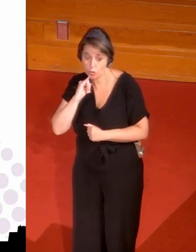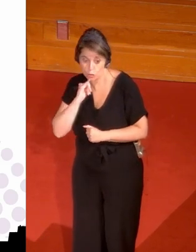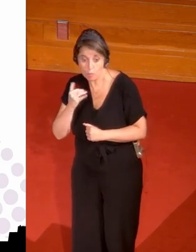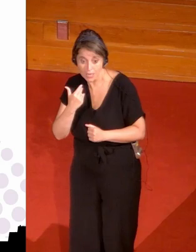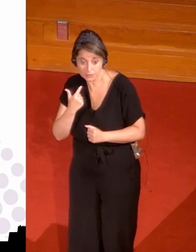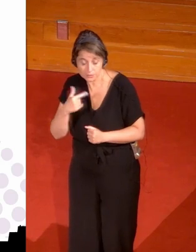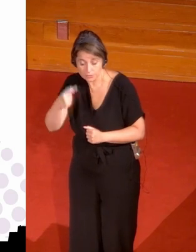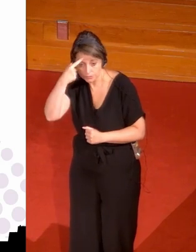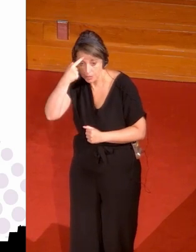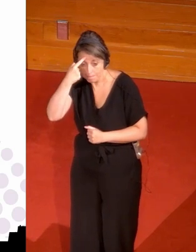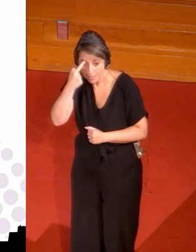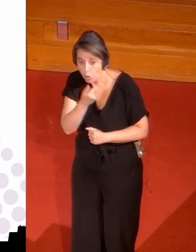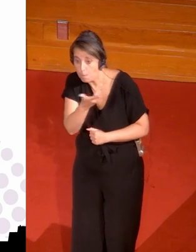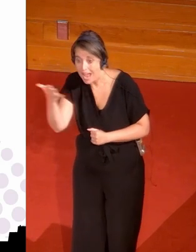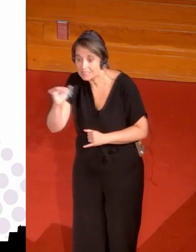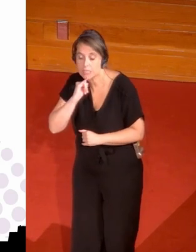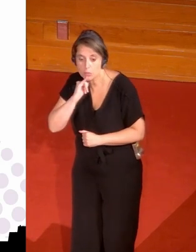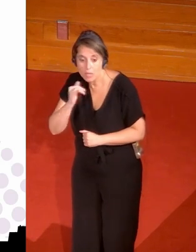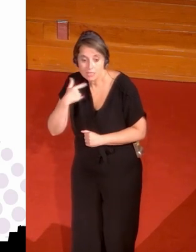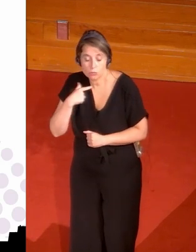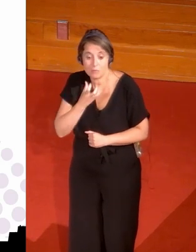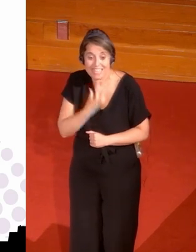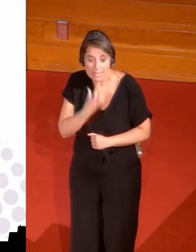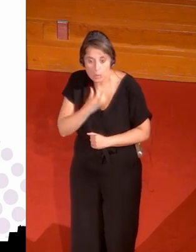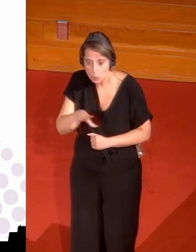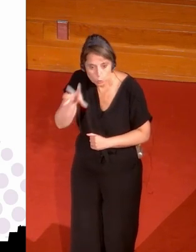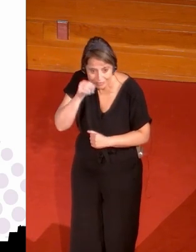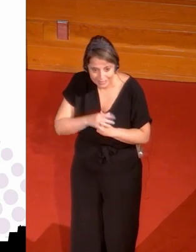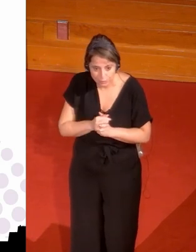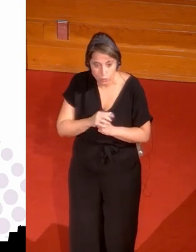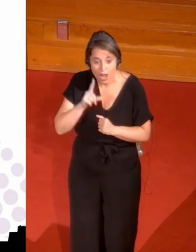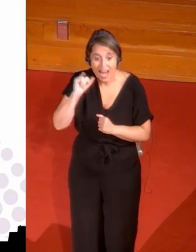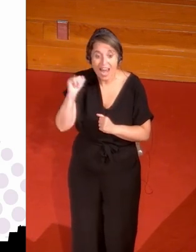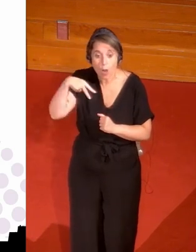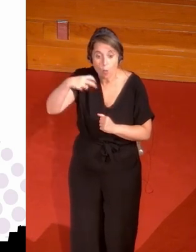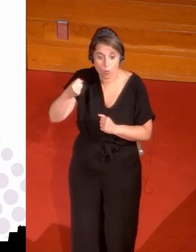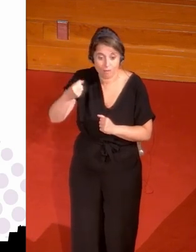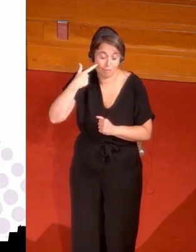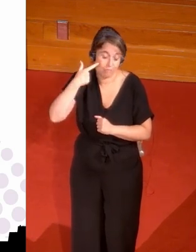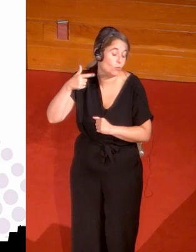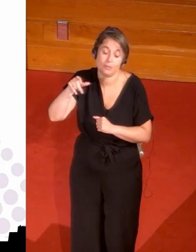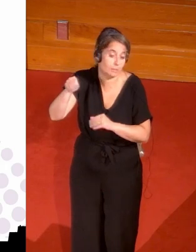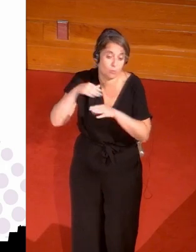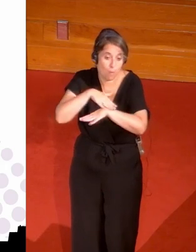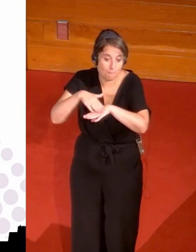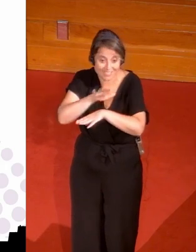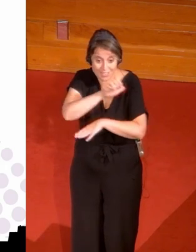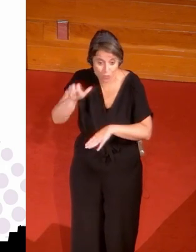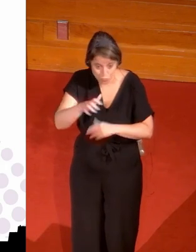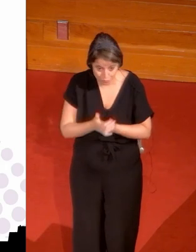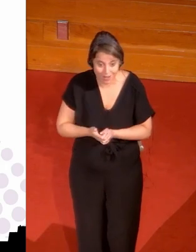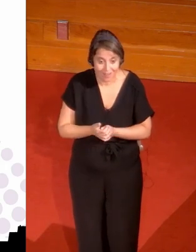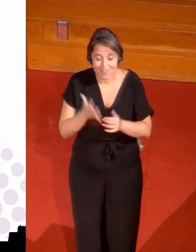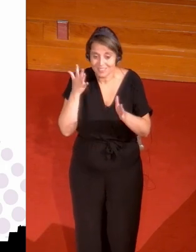es que no es que no no me da yo no entiendo griego la cuna de la cultura europea entonces entonces todo